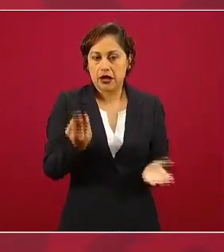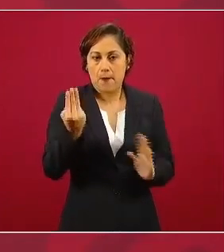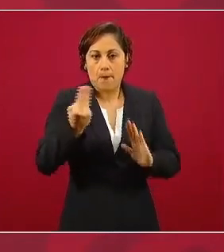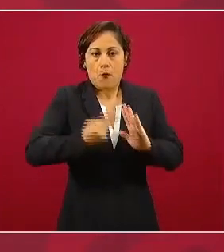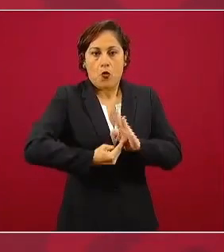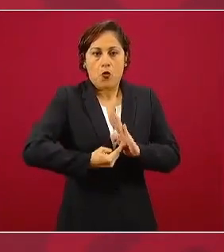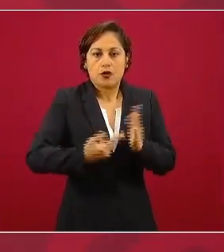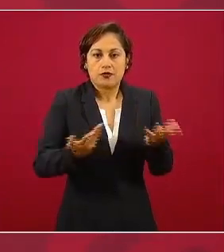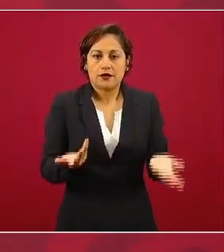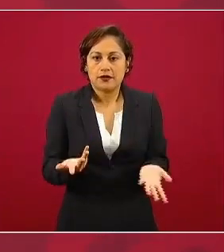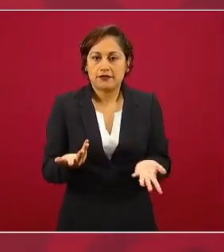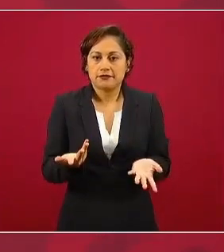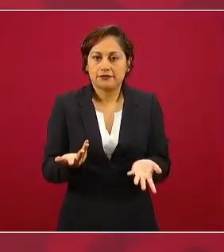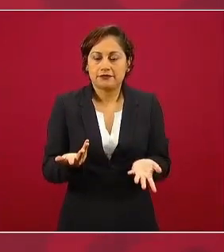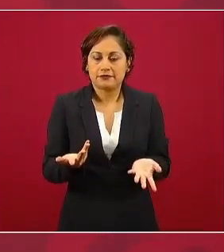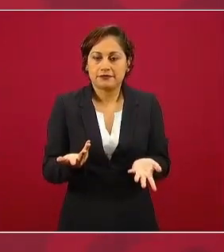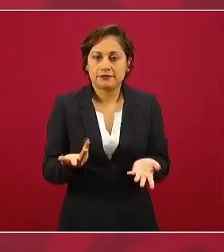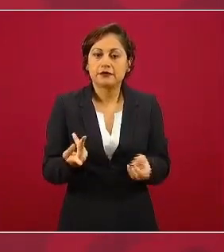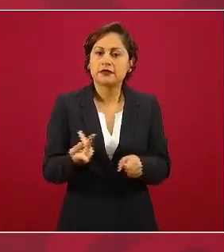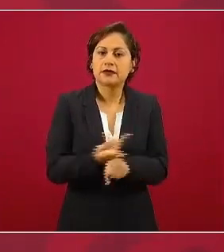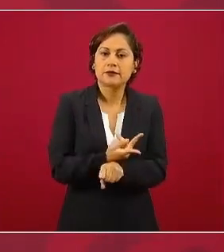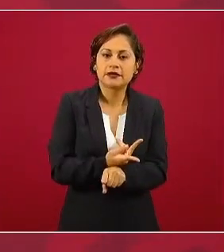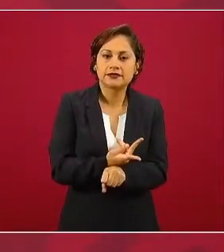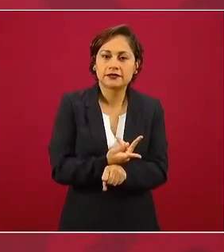en donde salen perjudicados